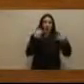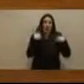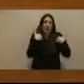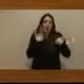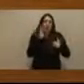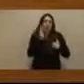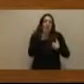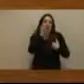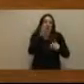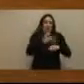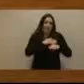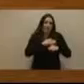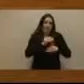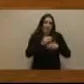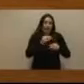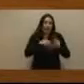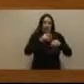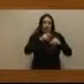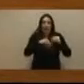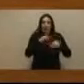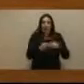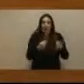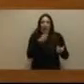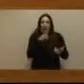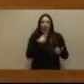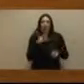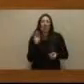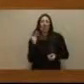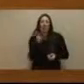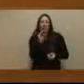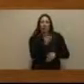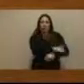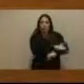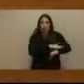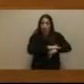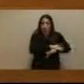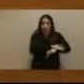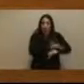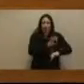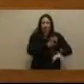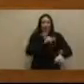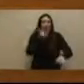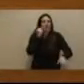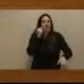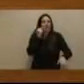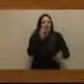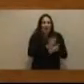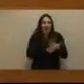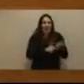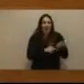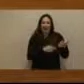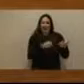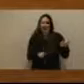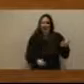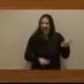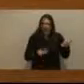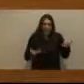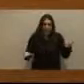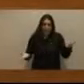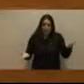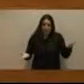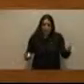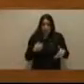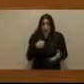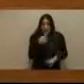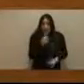de la encomienda. Mi pregunta es, ¿qué hicieron en el Gobierno del señor Fernández con este informe? Pues mire, se lo voy a